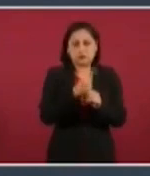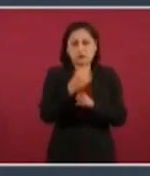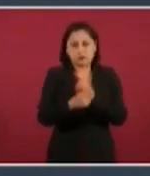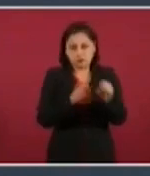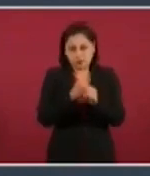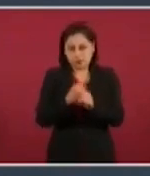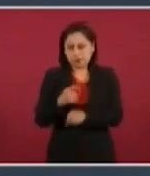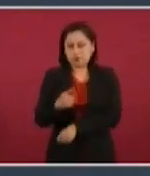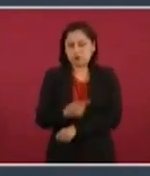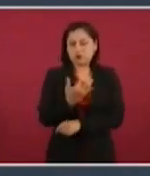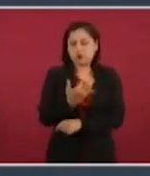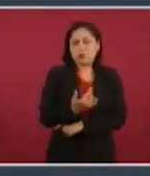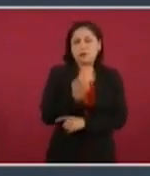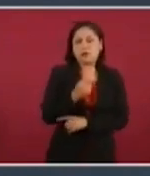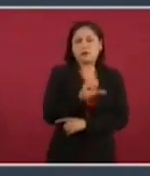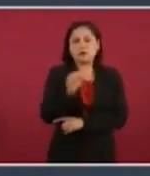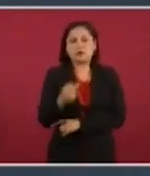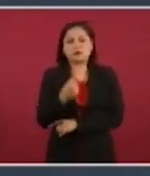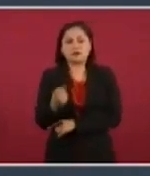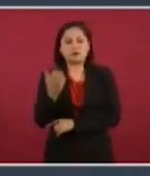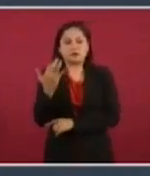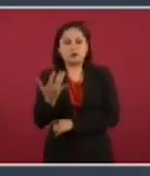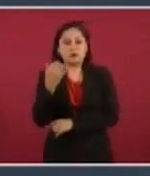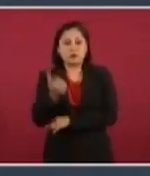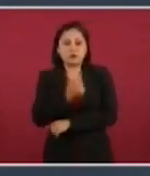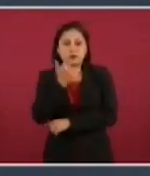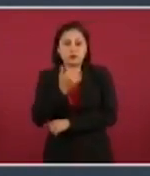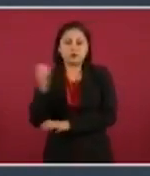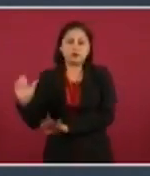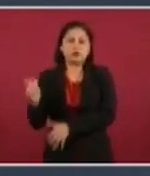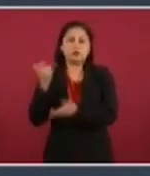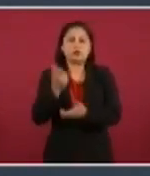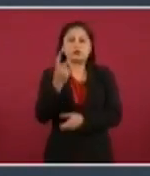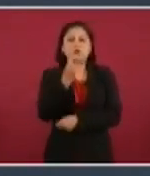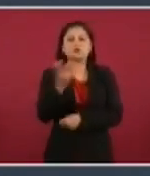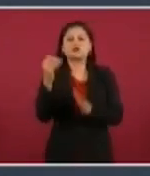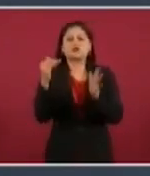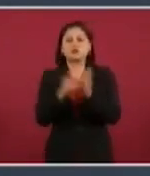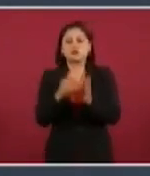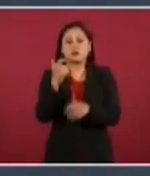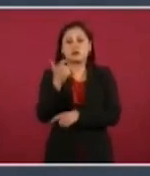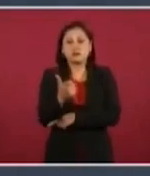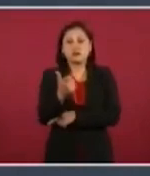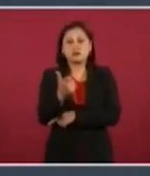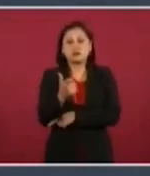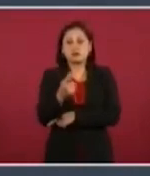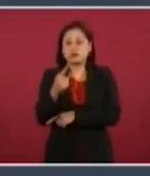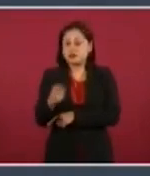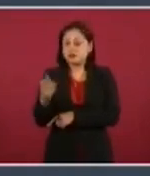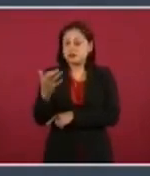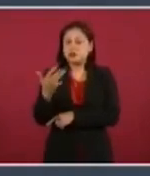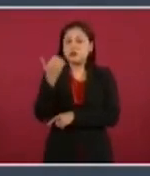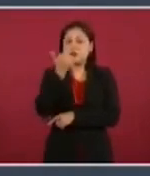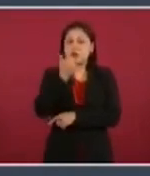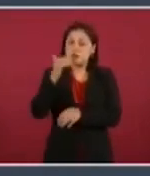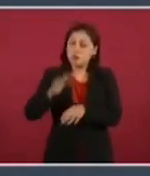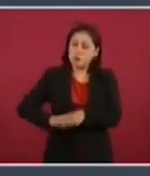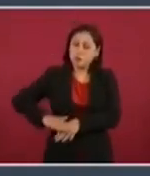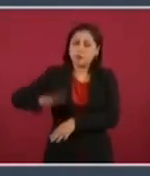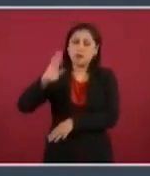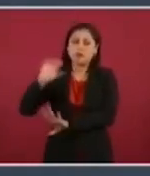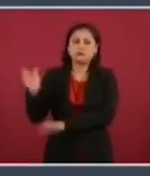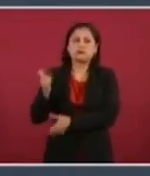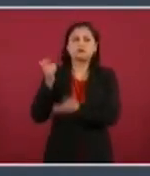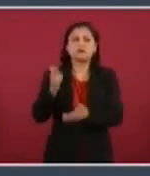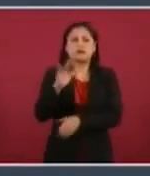51 a 150 alumnos, 200 mil pesos. Más de 150 alumnos, 500